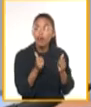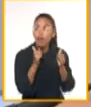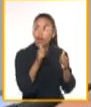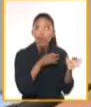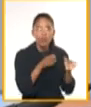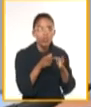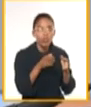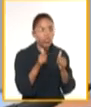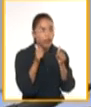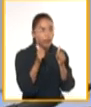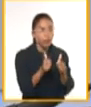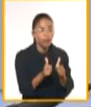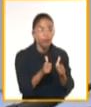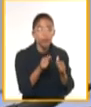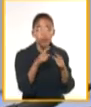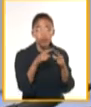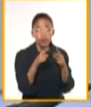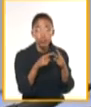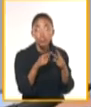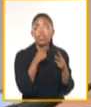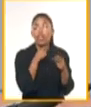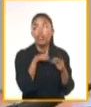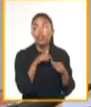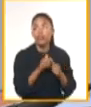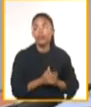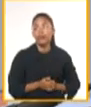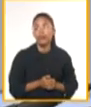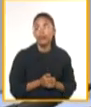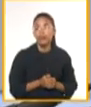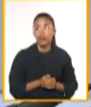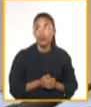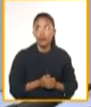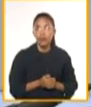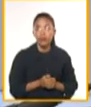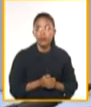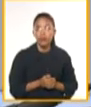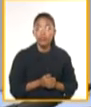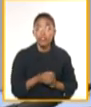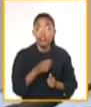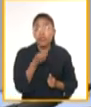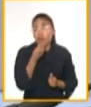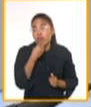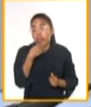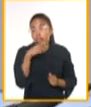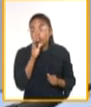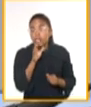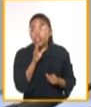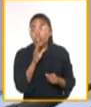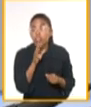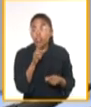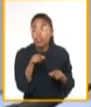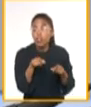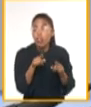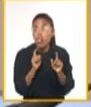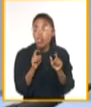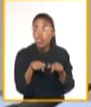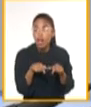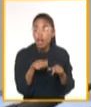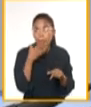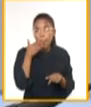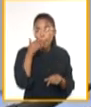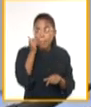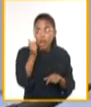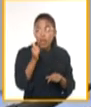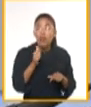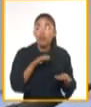no pase eso. Eso quiere decir que si en un momento determinado ocurriera eso y el sistema tiene mejor condición, no tiene por qué pasar ese